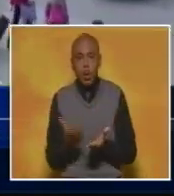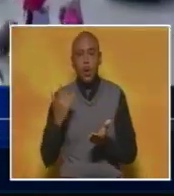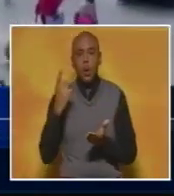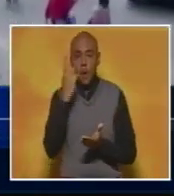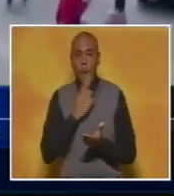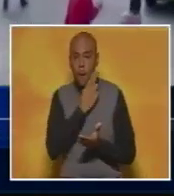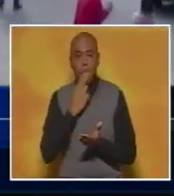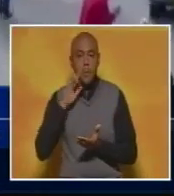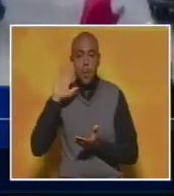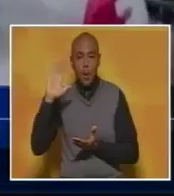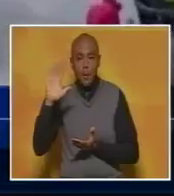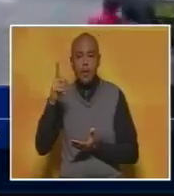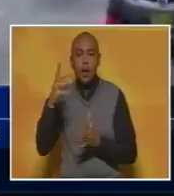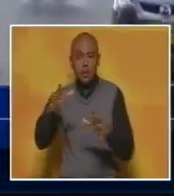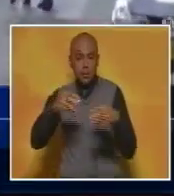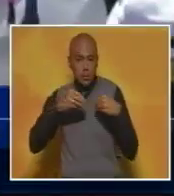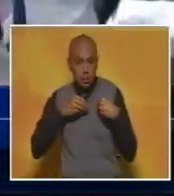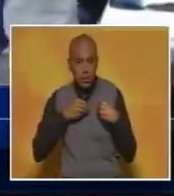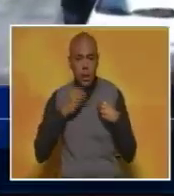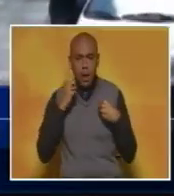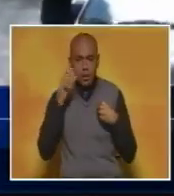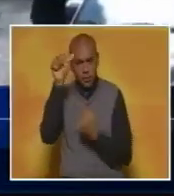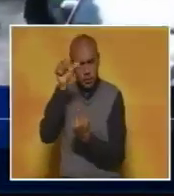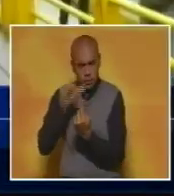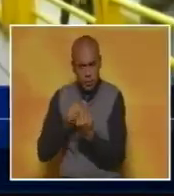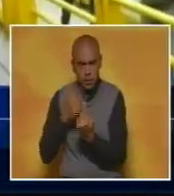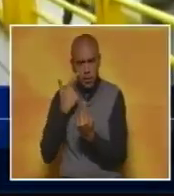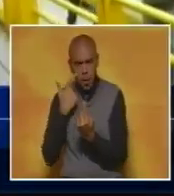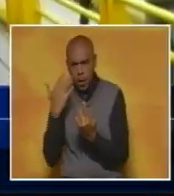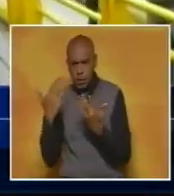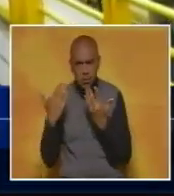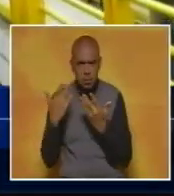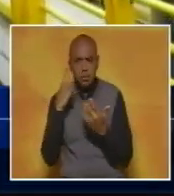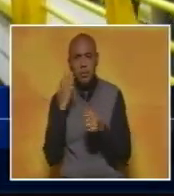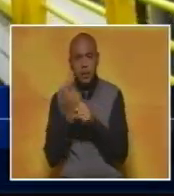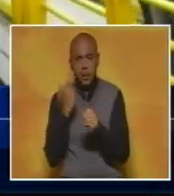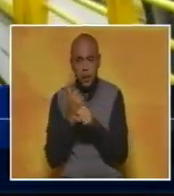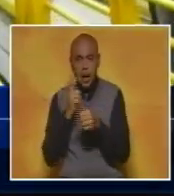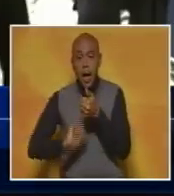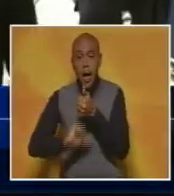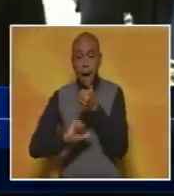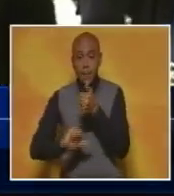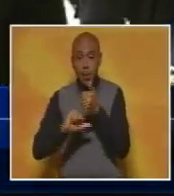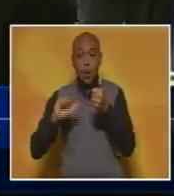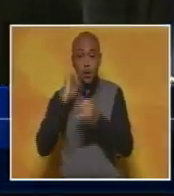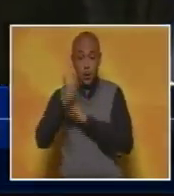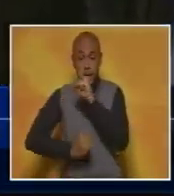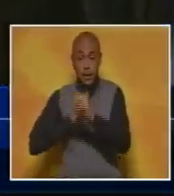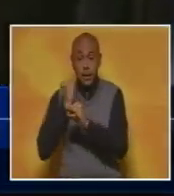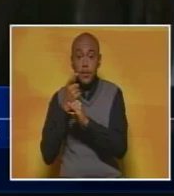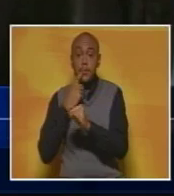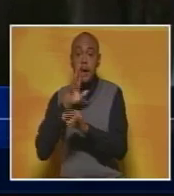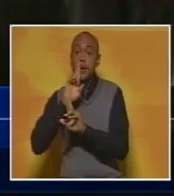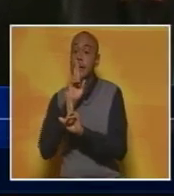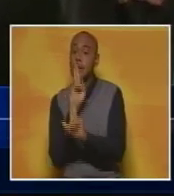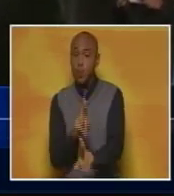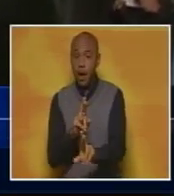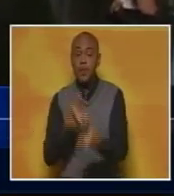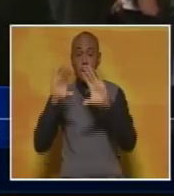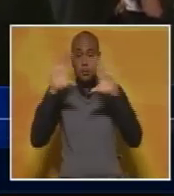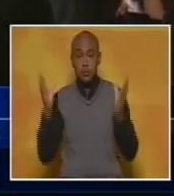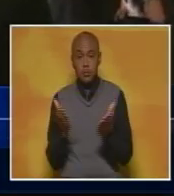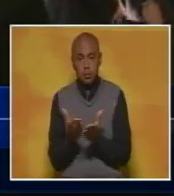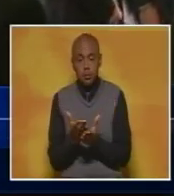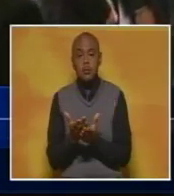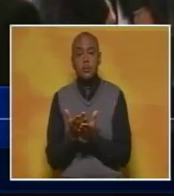las comunidades de acogida, evaluar las buenas prácticas y los logros, confirmar el apoyo internacional para una respuesta regional coordinada